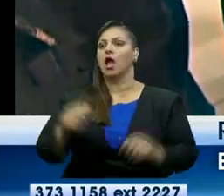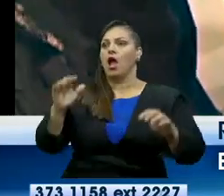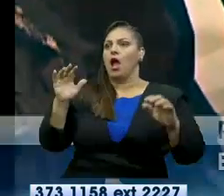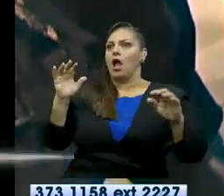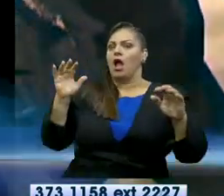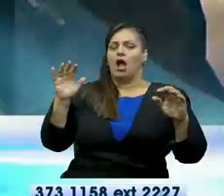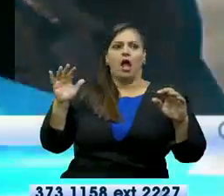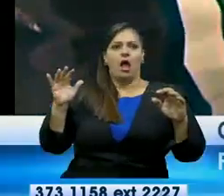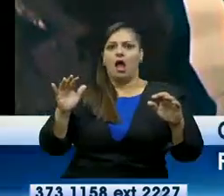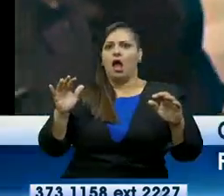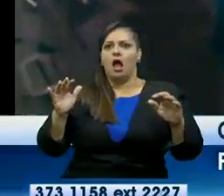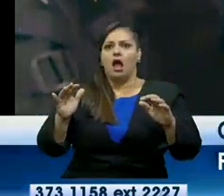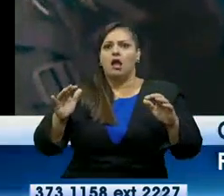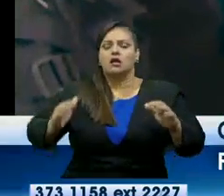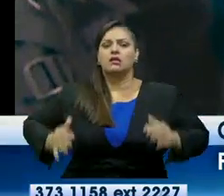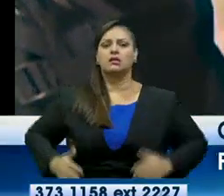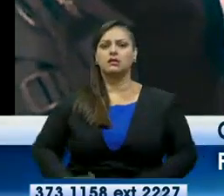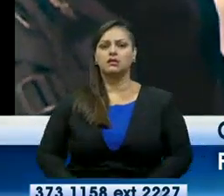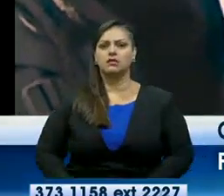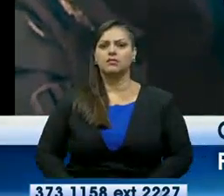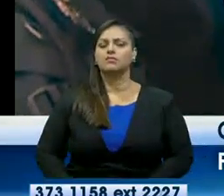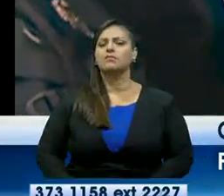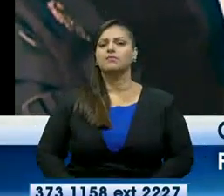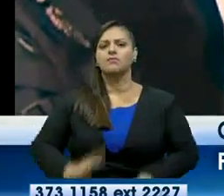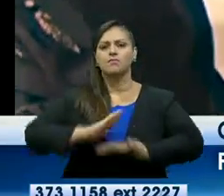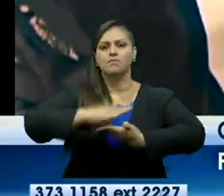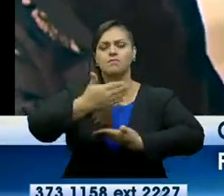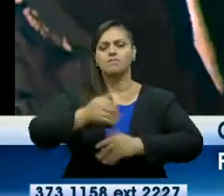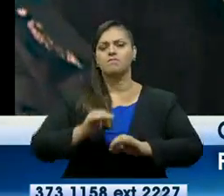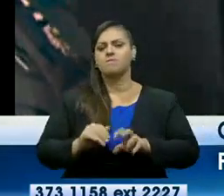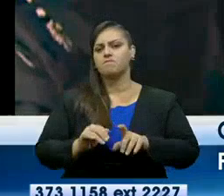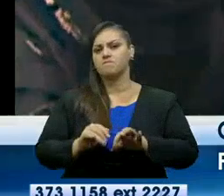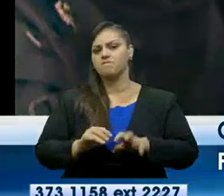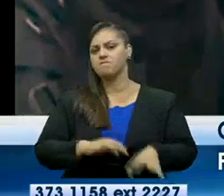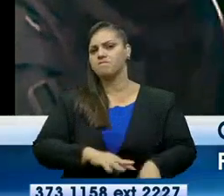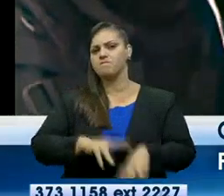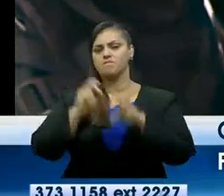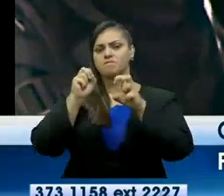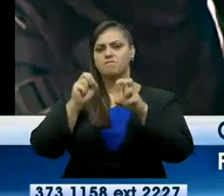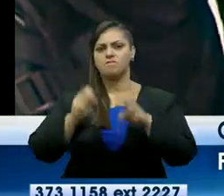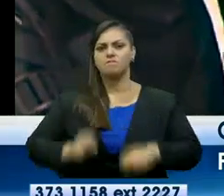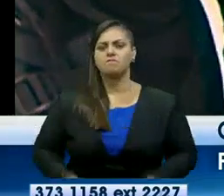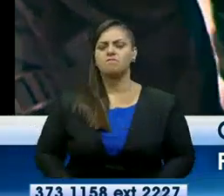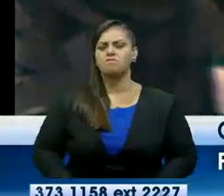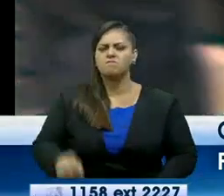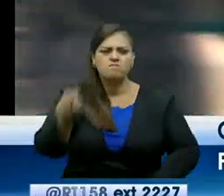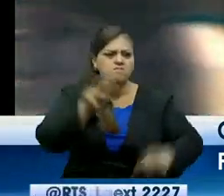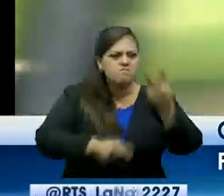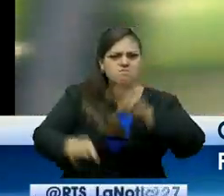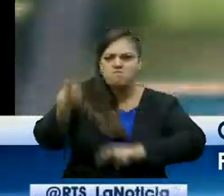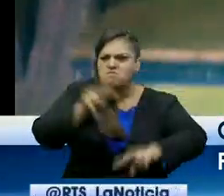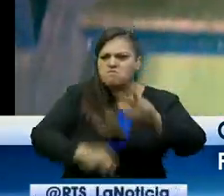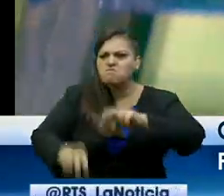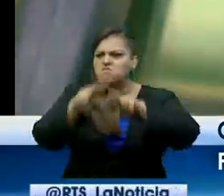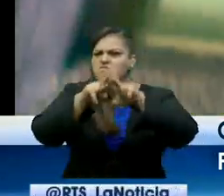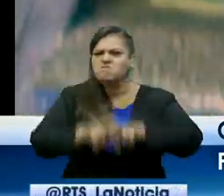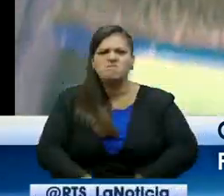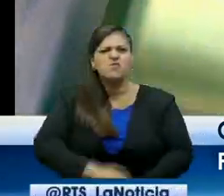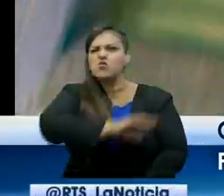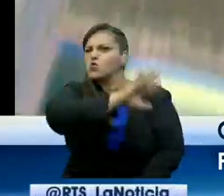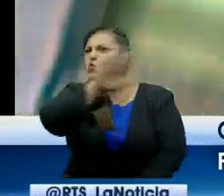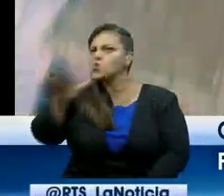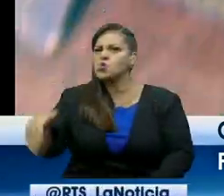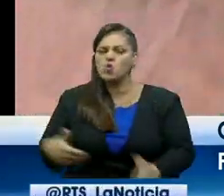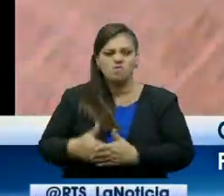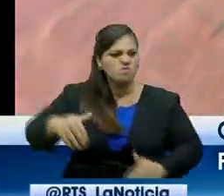Y lo que fuimos a sacar las manos en las computadoras y en ese momento comenzaron a revisar todos los cajones. Quienes presenciaron la